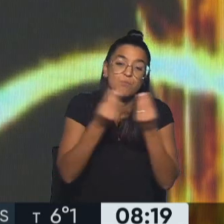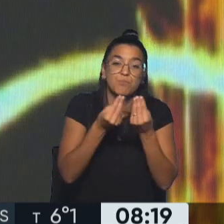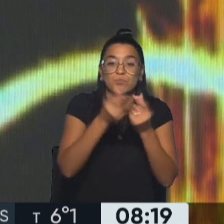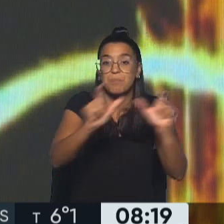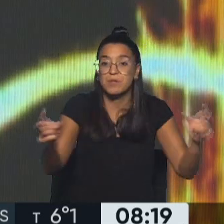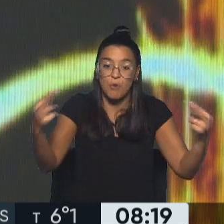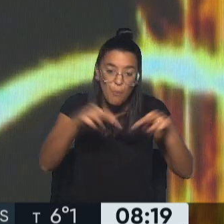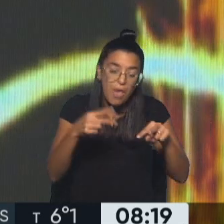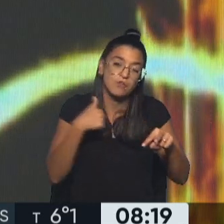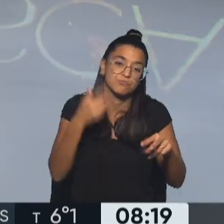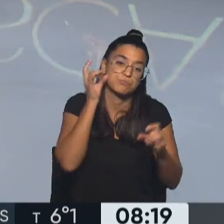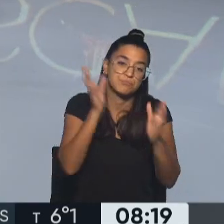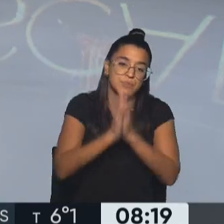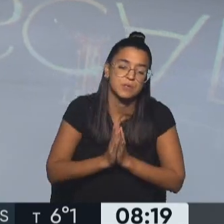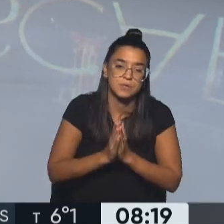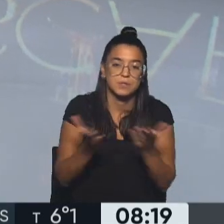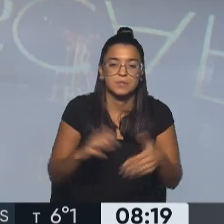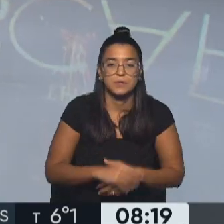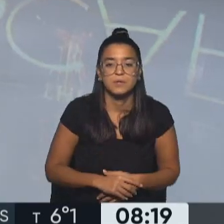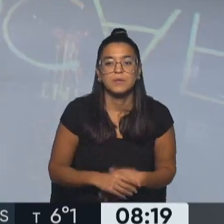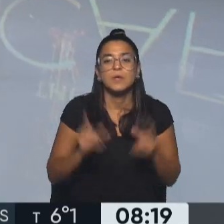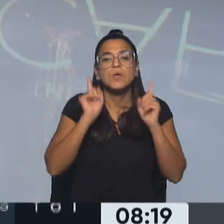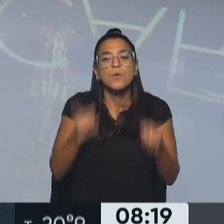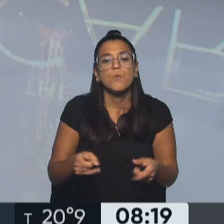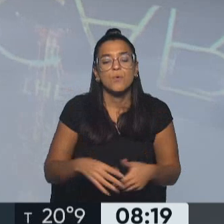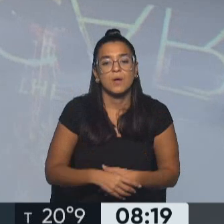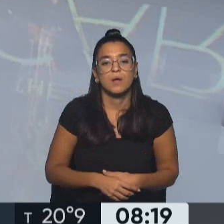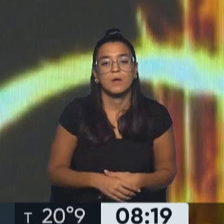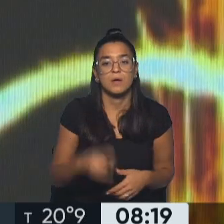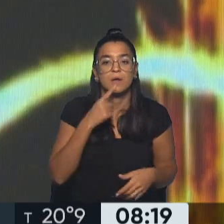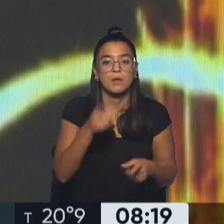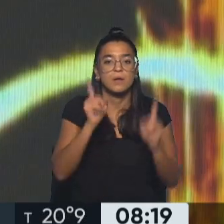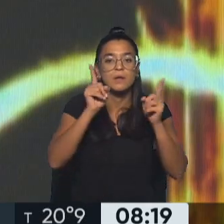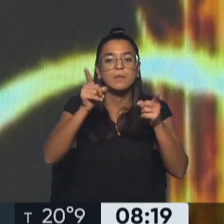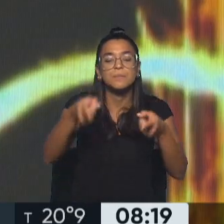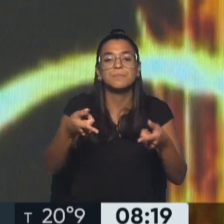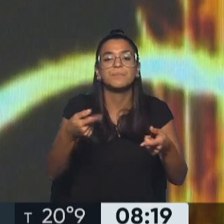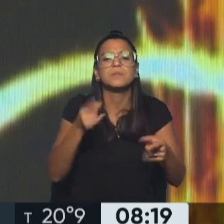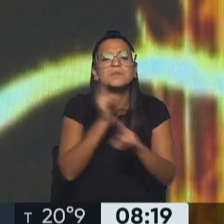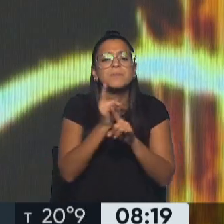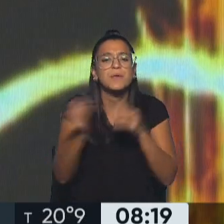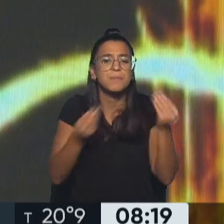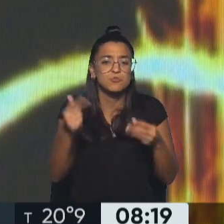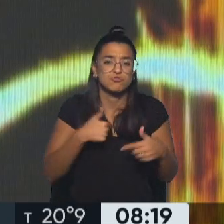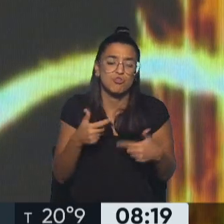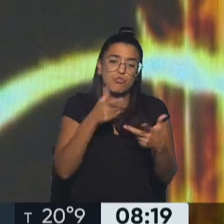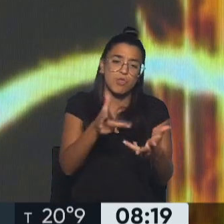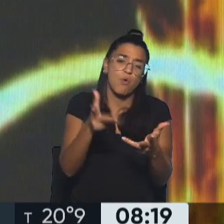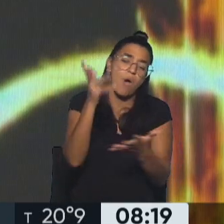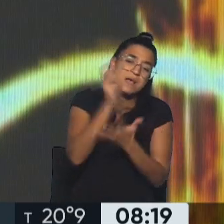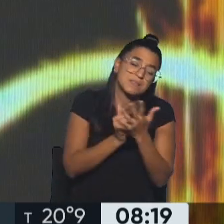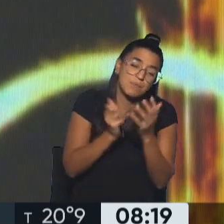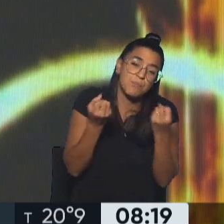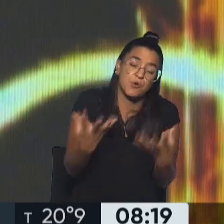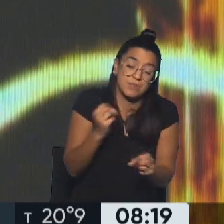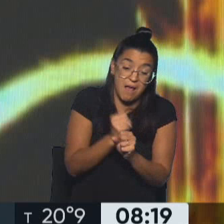públicamente perdón por lo que dice. Y de paso hacemos unos mangos, ¿no? Con eso. Igualmente, en alguna de sus líneas dijo: lo que pasa es que, aunque yo debo aceptarlo porque es parte